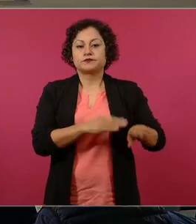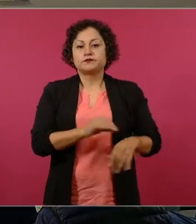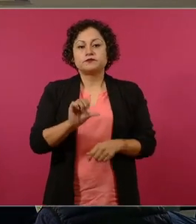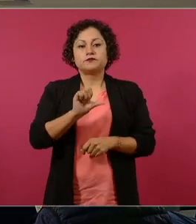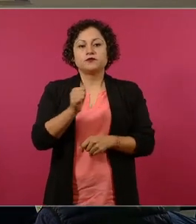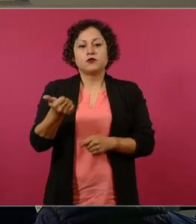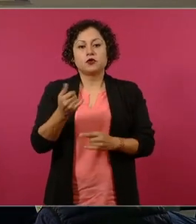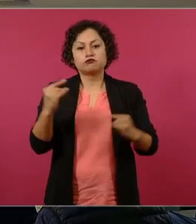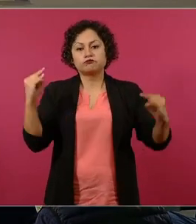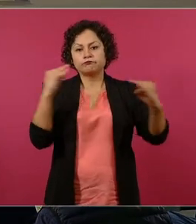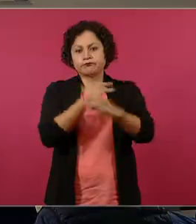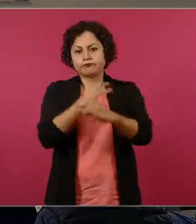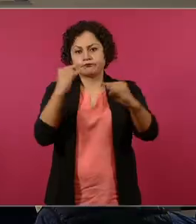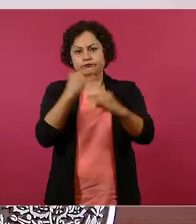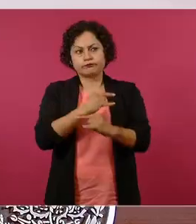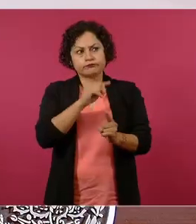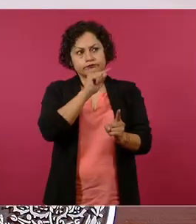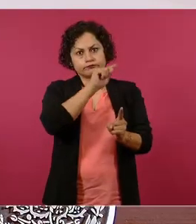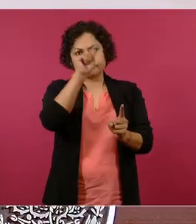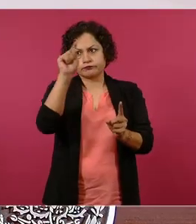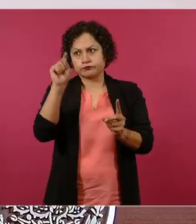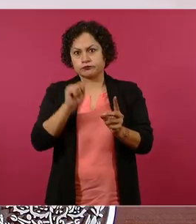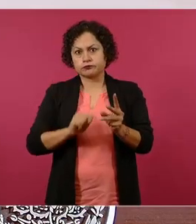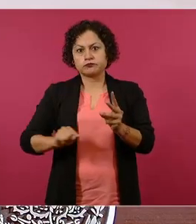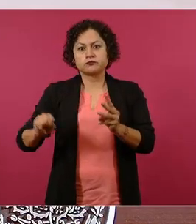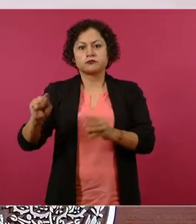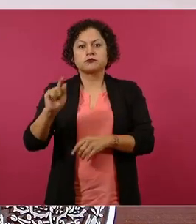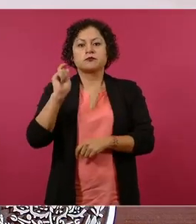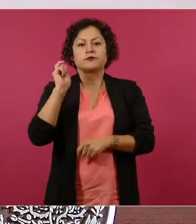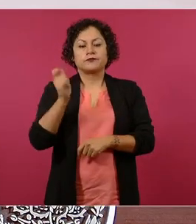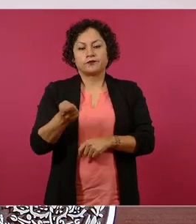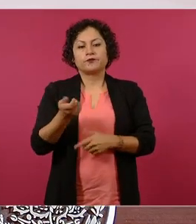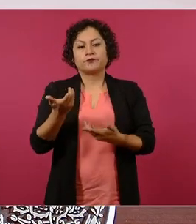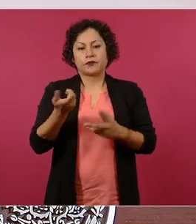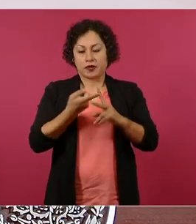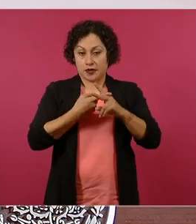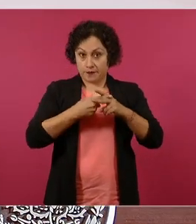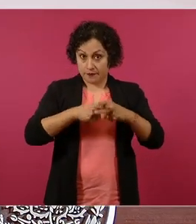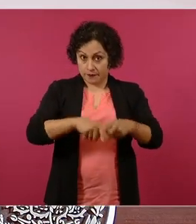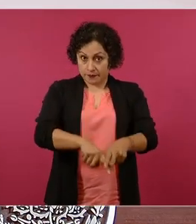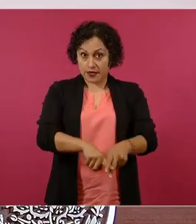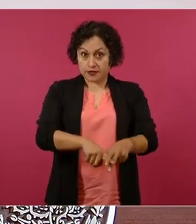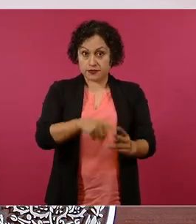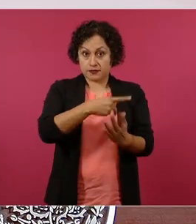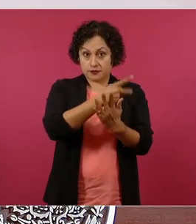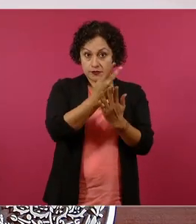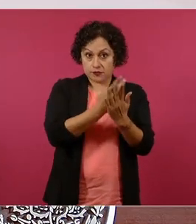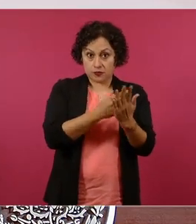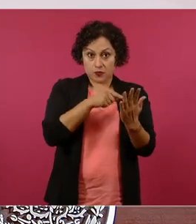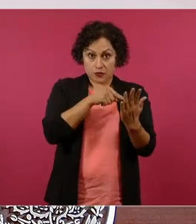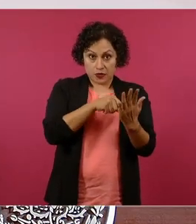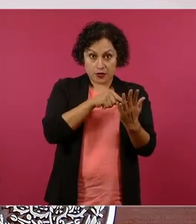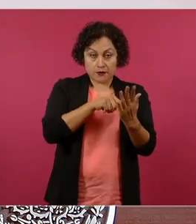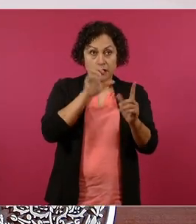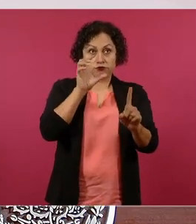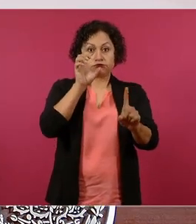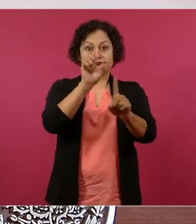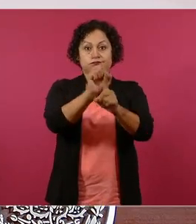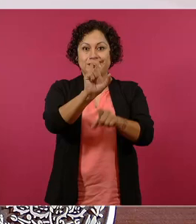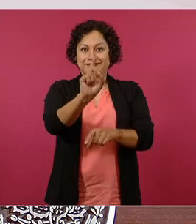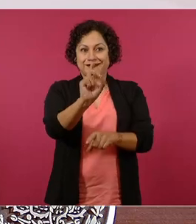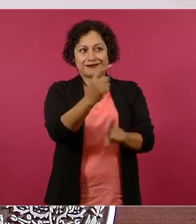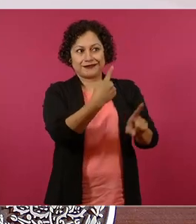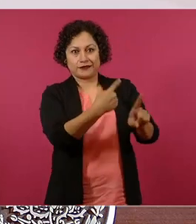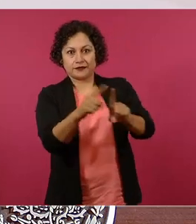eh tenemos eh en el de alcance inicial en en el programa 30 obras eh